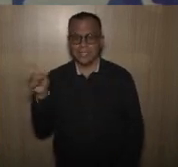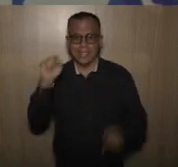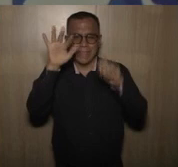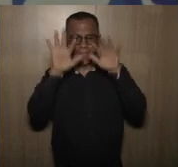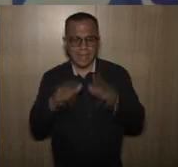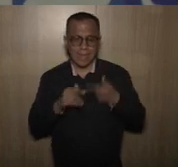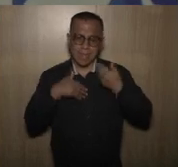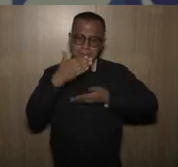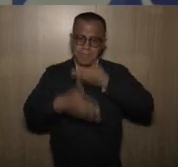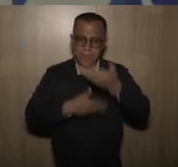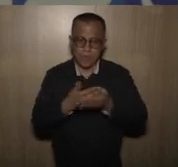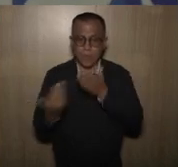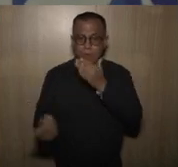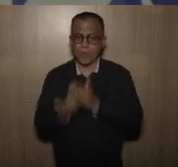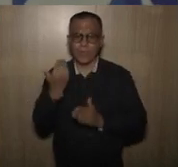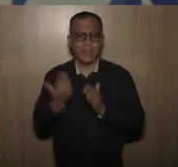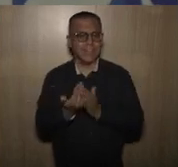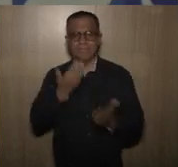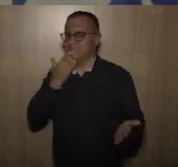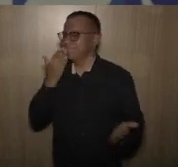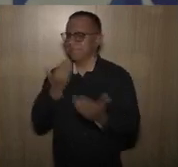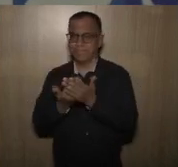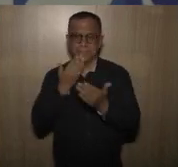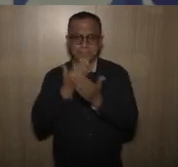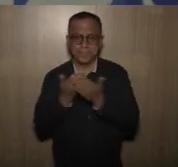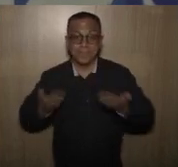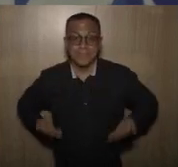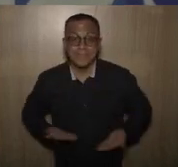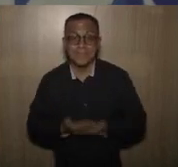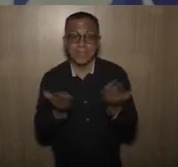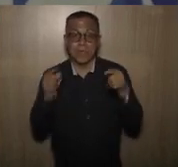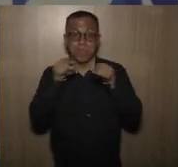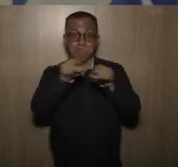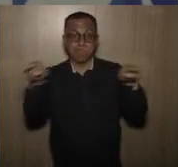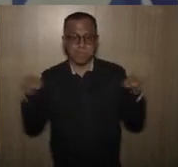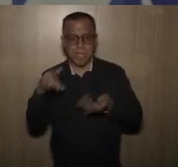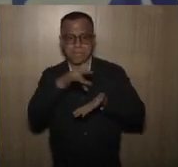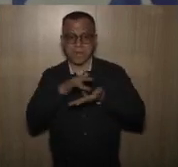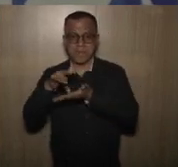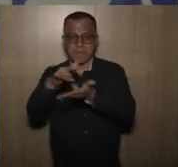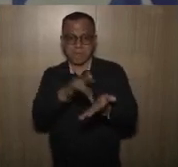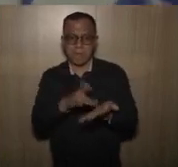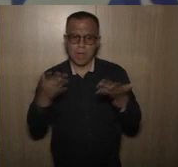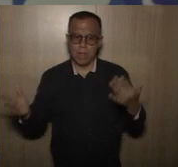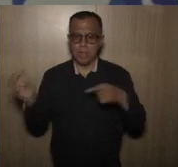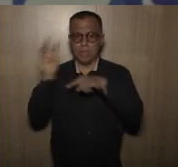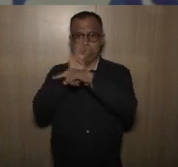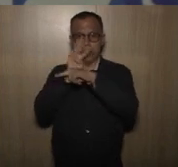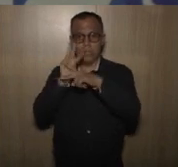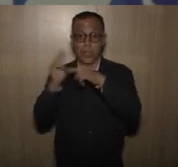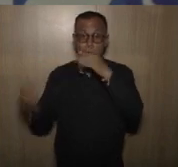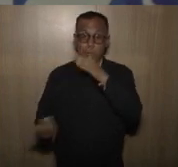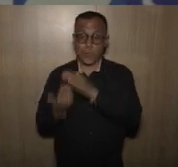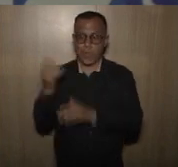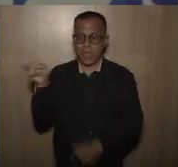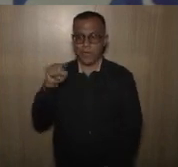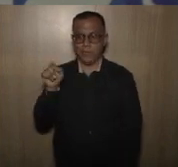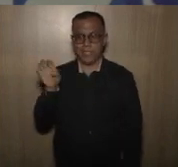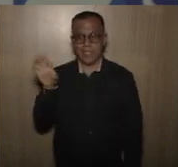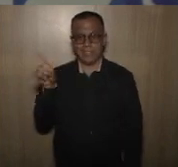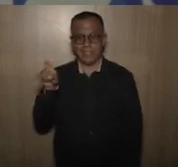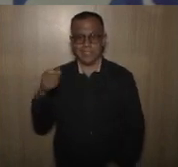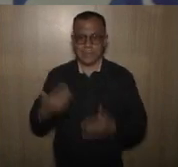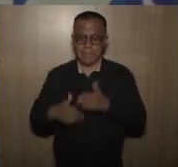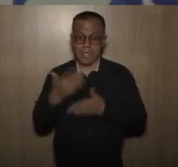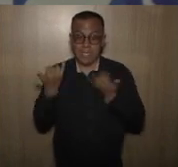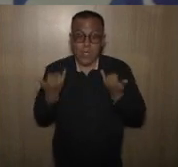agilidad, innovación. Muchísimas gracias a todos por participar. Recuerden que la plataforma Nuevos SACES estará disponible